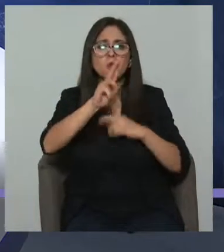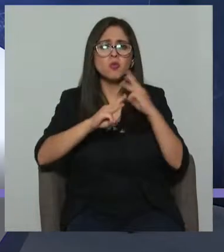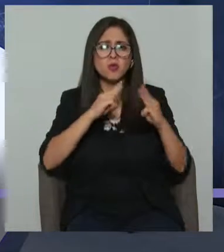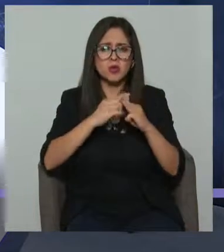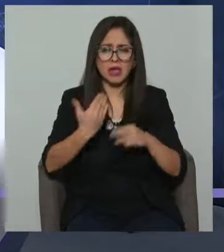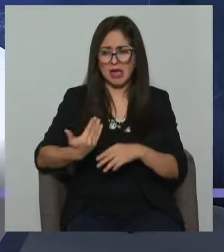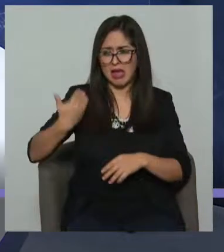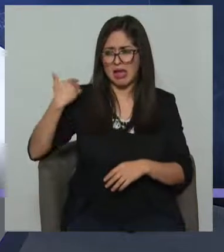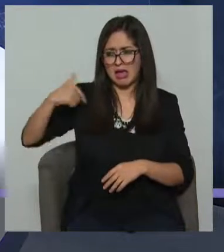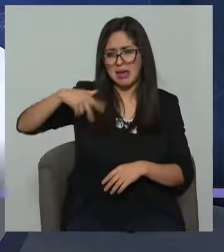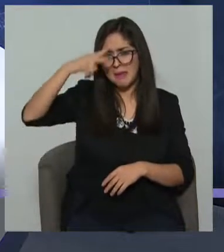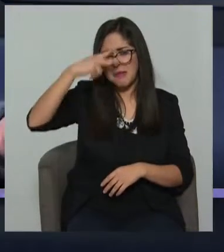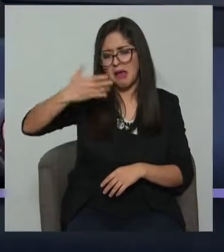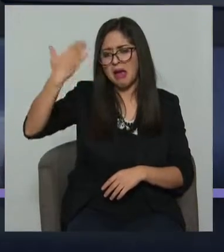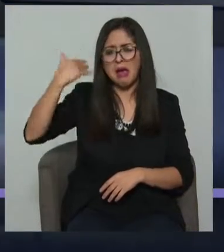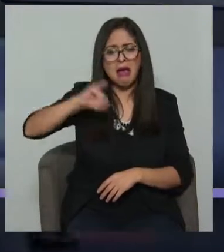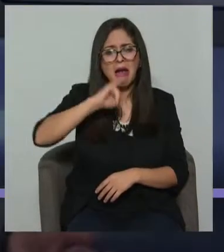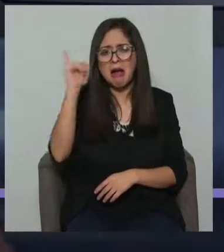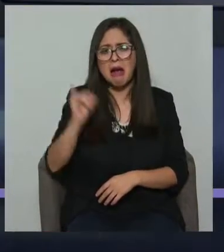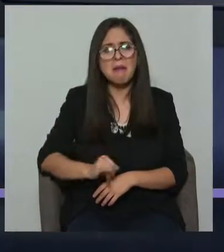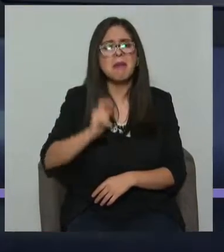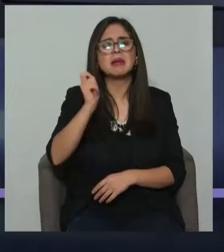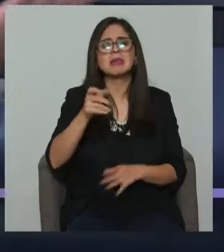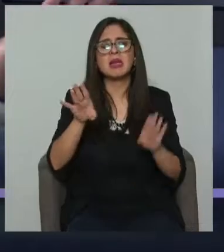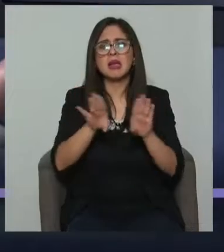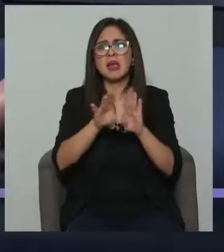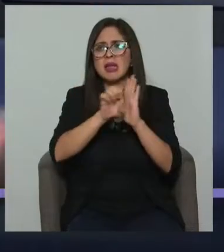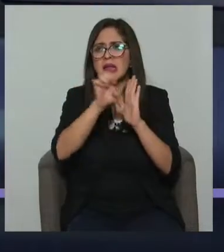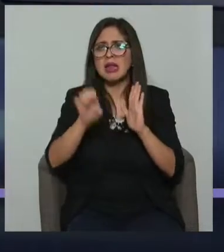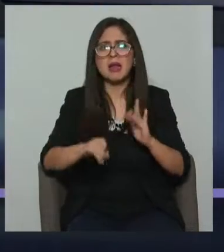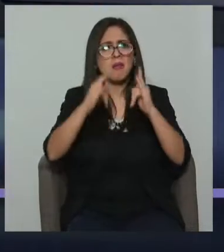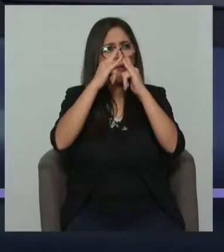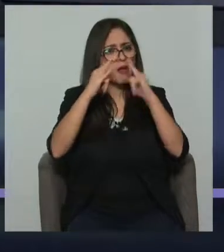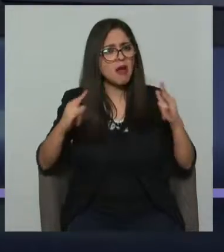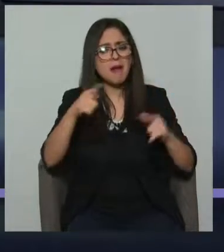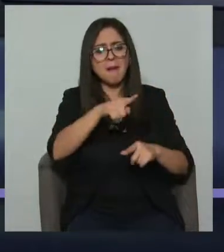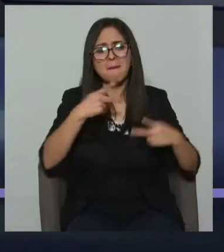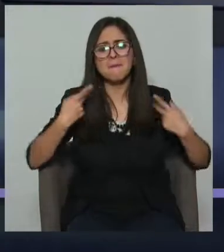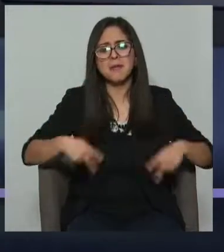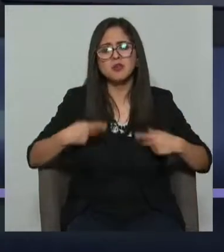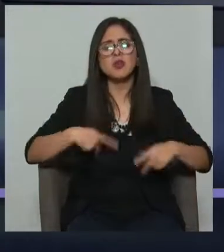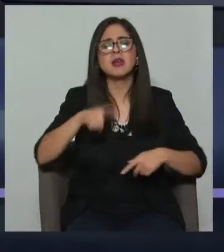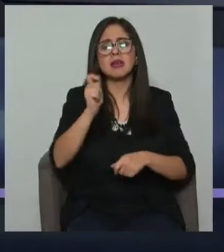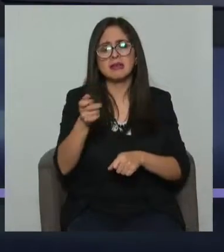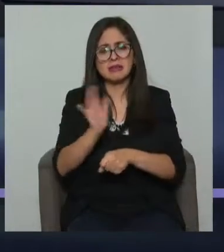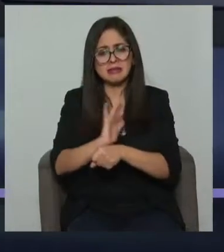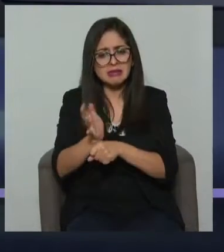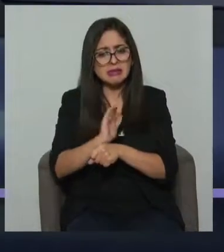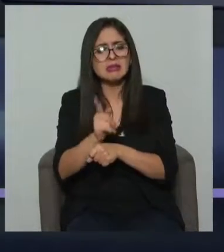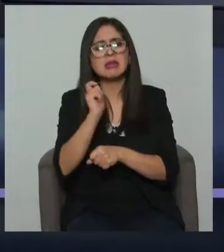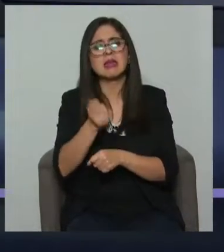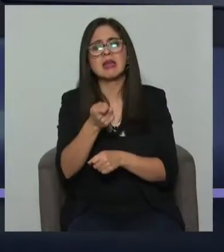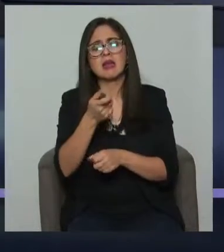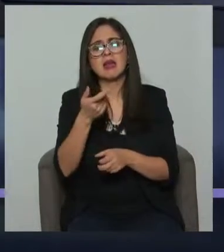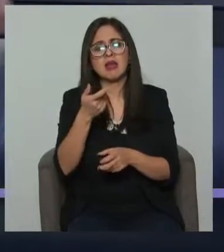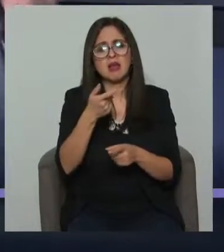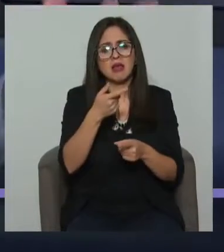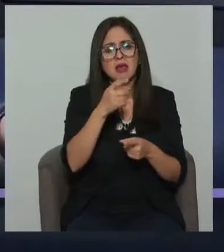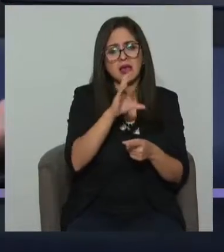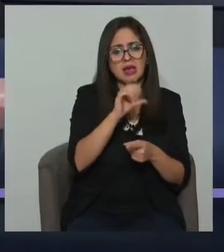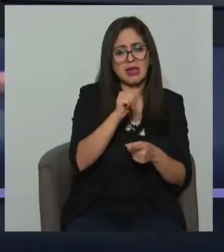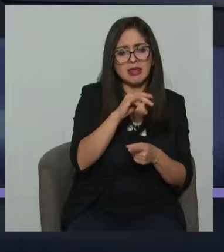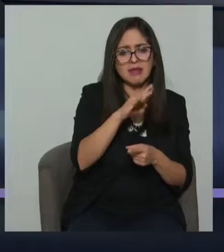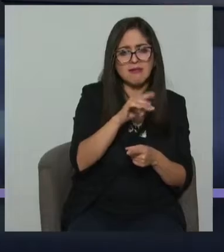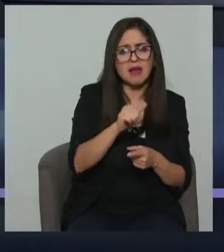nunca se ha perdido esa tradición, desde la carpa, desde nuestros grandes artistas del cine de la época de oro como Cantinflas y todos